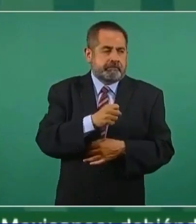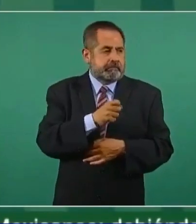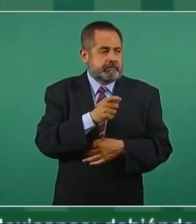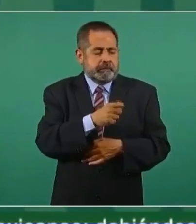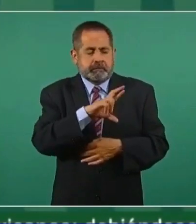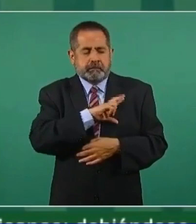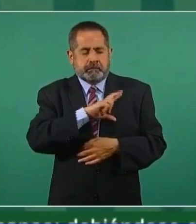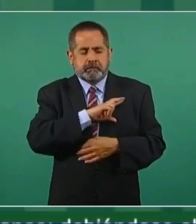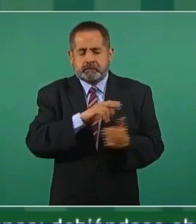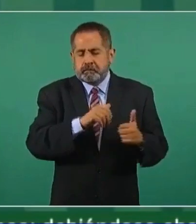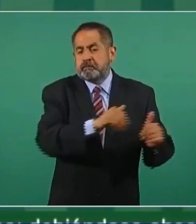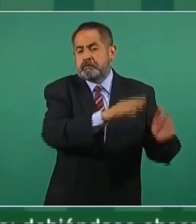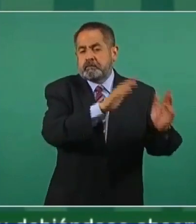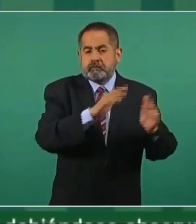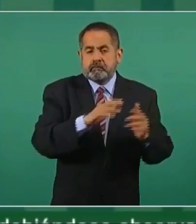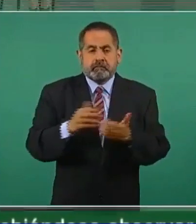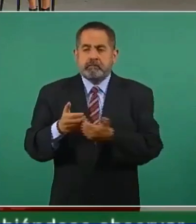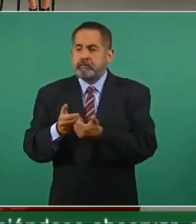más.